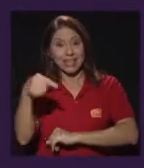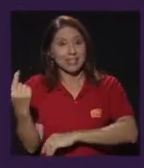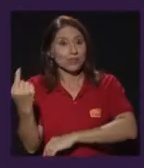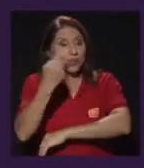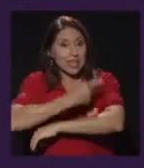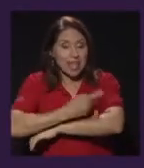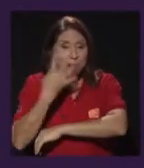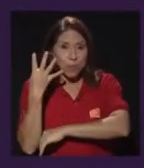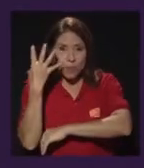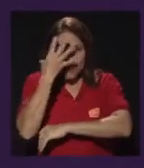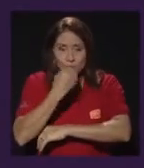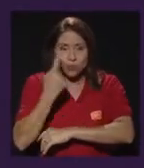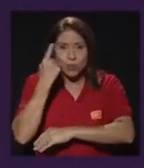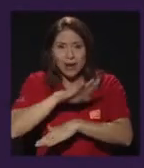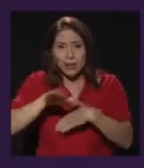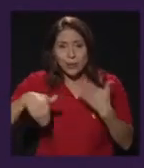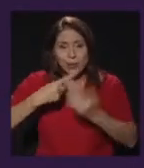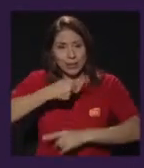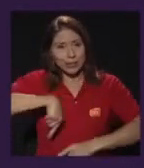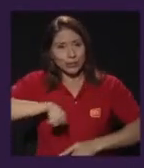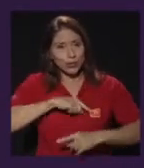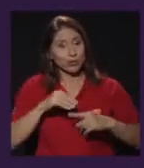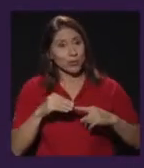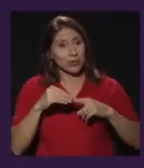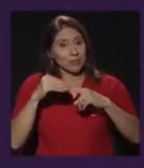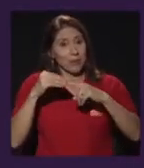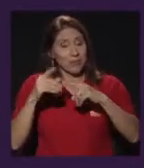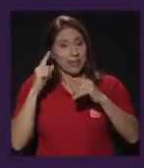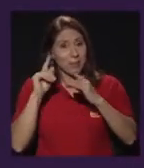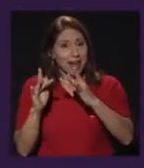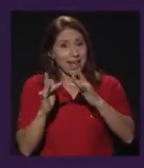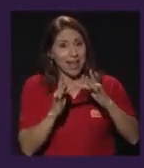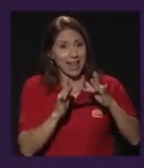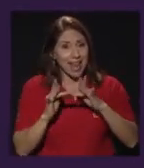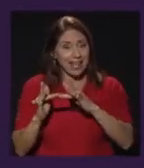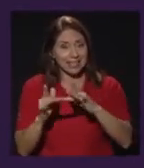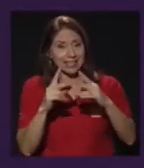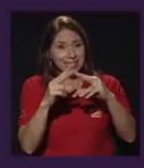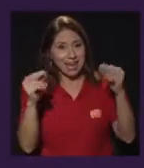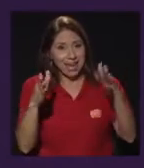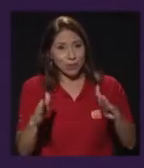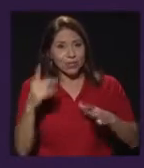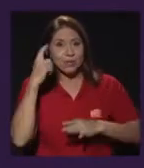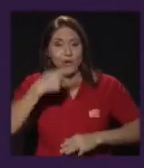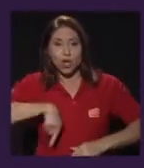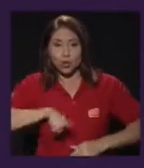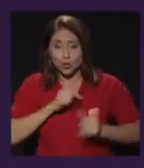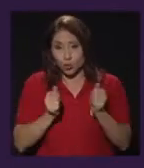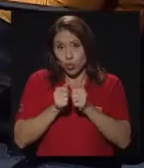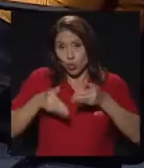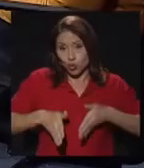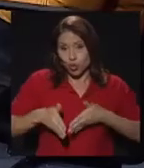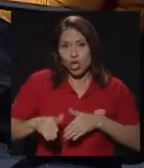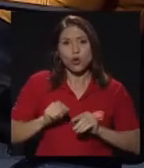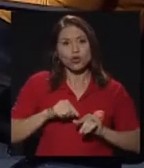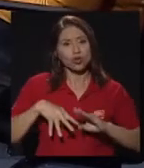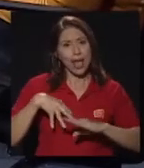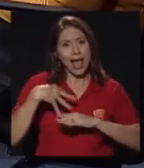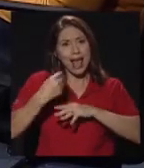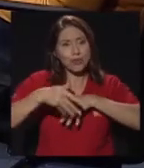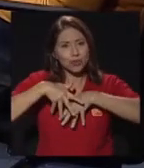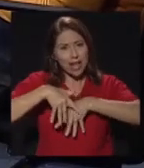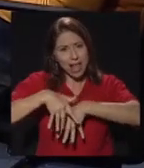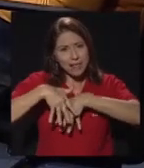hermoso para todos nosotros, principalmente para Enlace Nicaragüense, porque nos destacamos con nuestros hijos, salimos a las marchas con